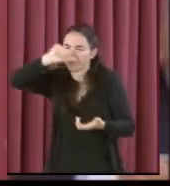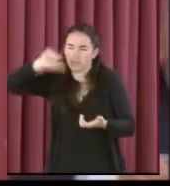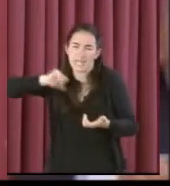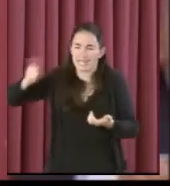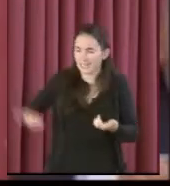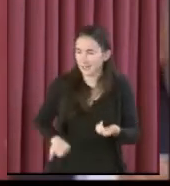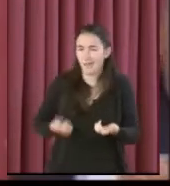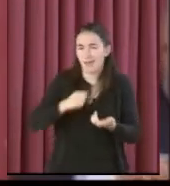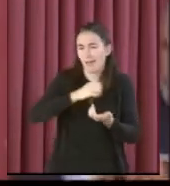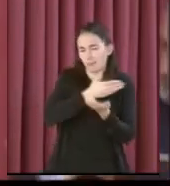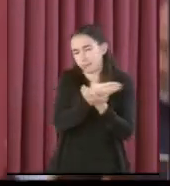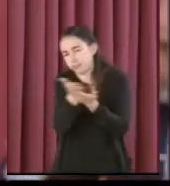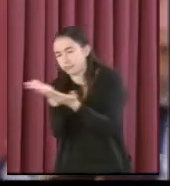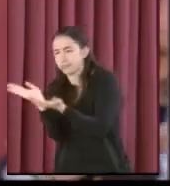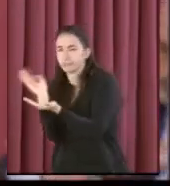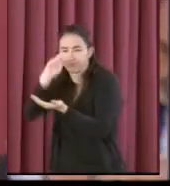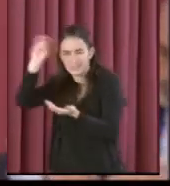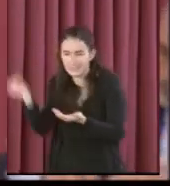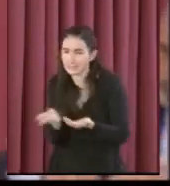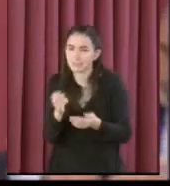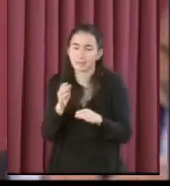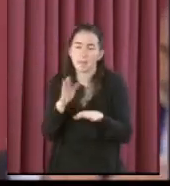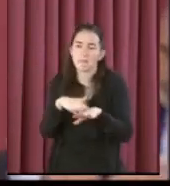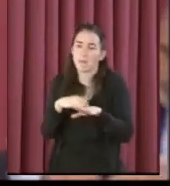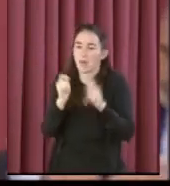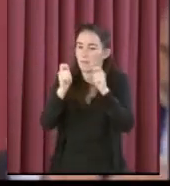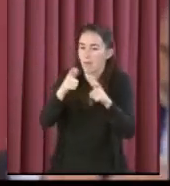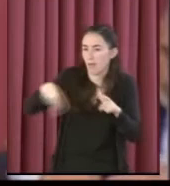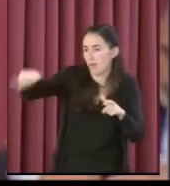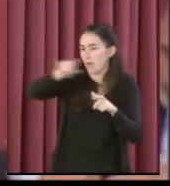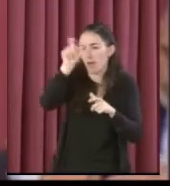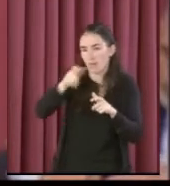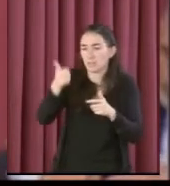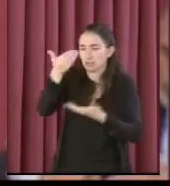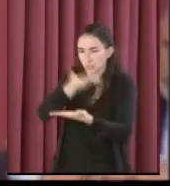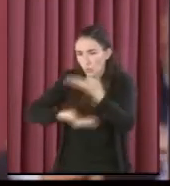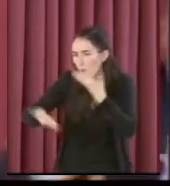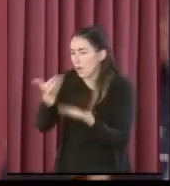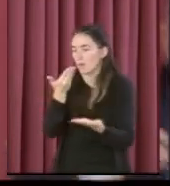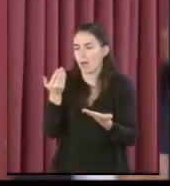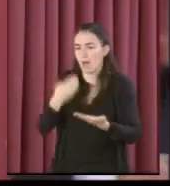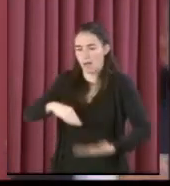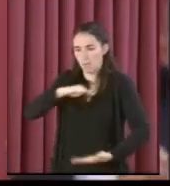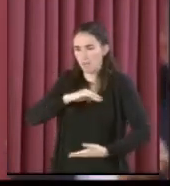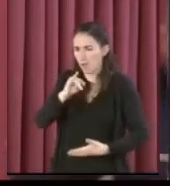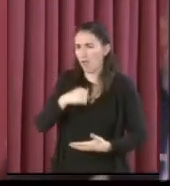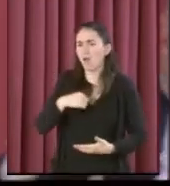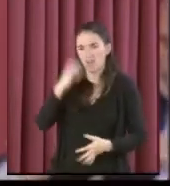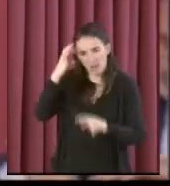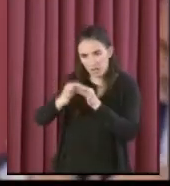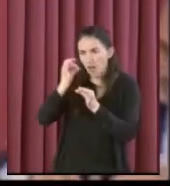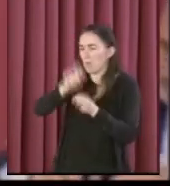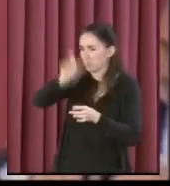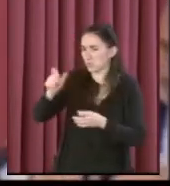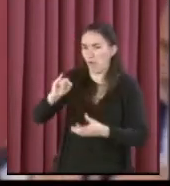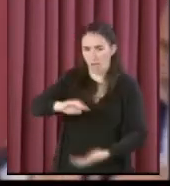todo, y este punto es vital, facilitando, canalizando y colaborando, creyendo en la iniciativa de la gente, o con